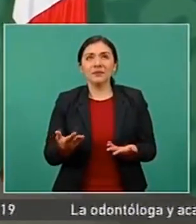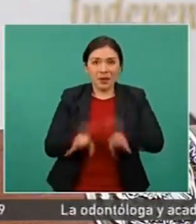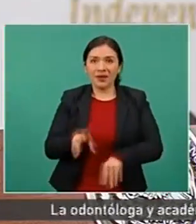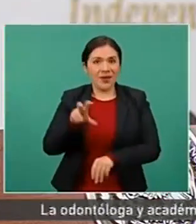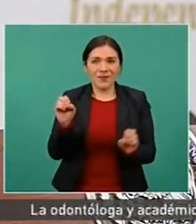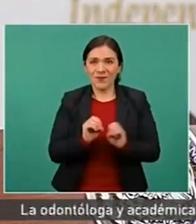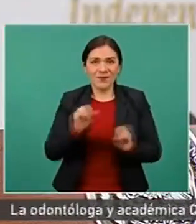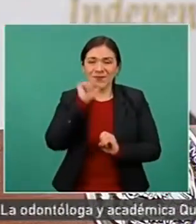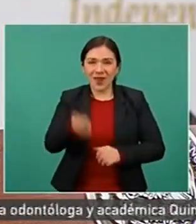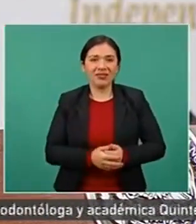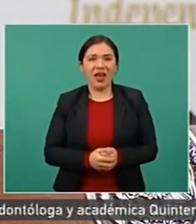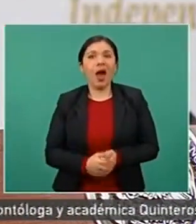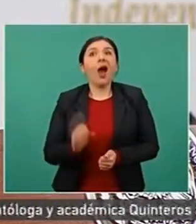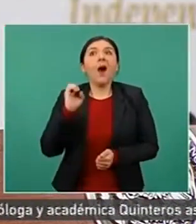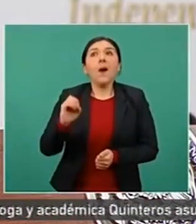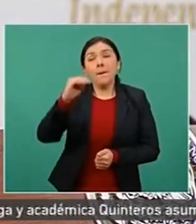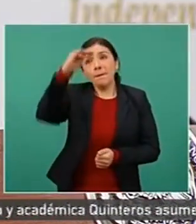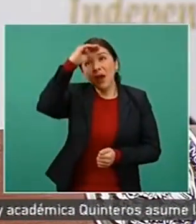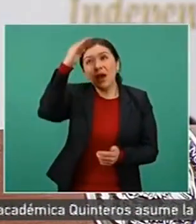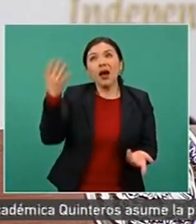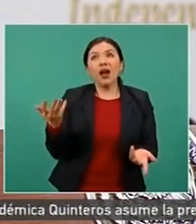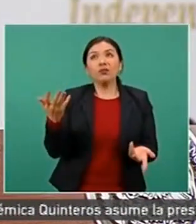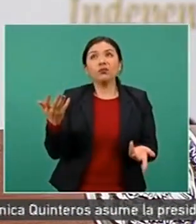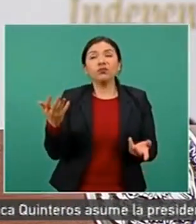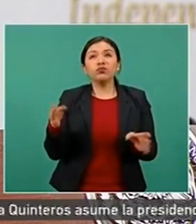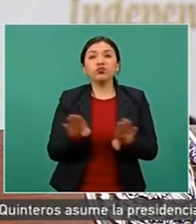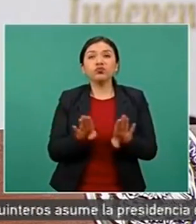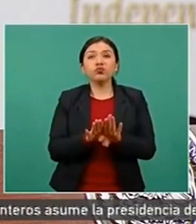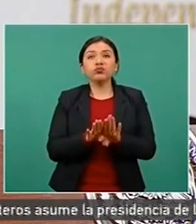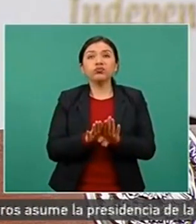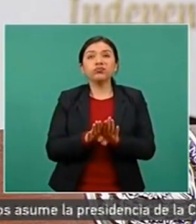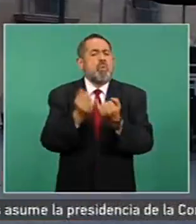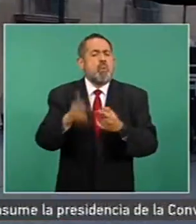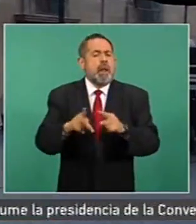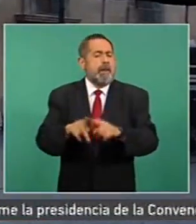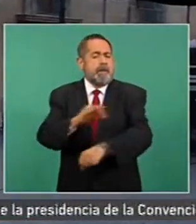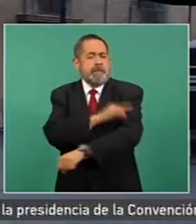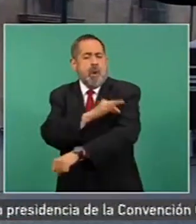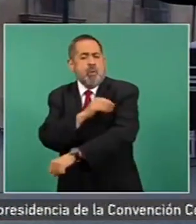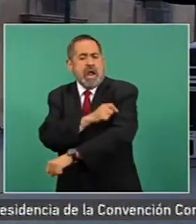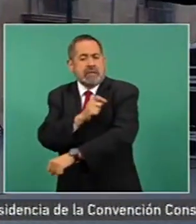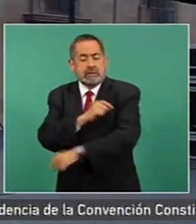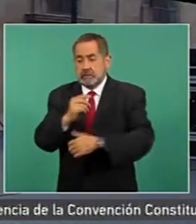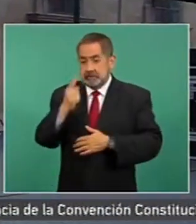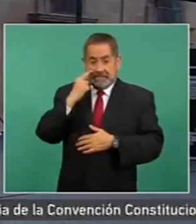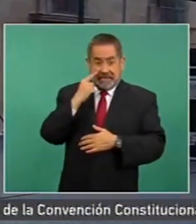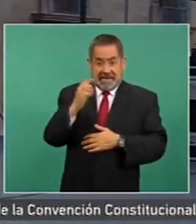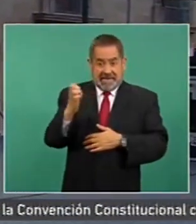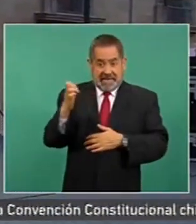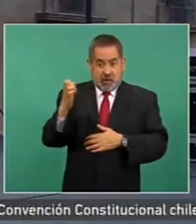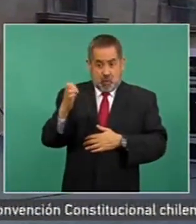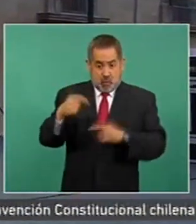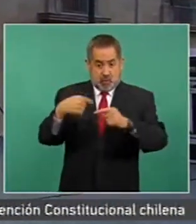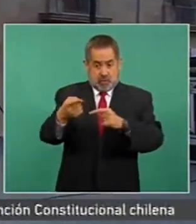fe, no ha caído en la frustración. López Obrador enfatizó que la fórmula de gobierno